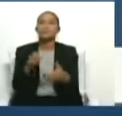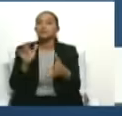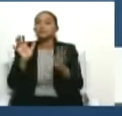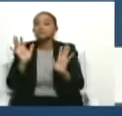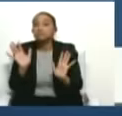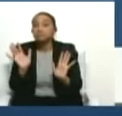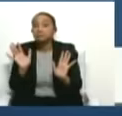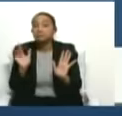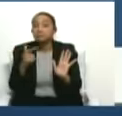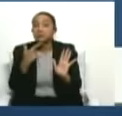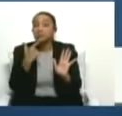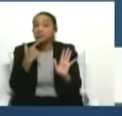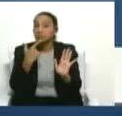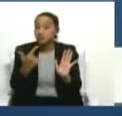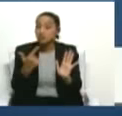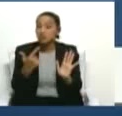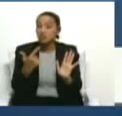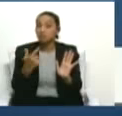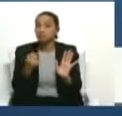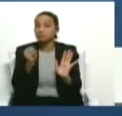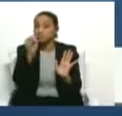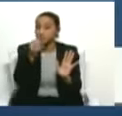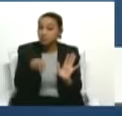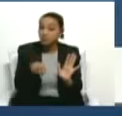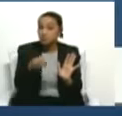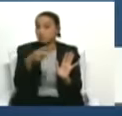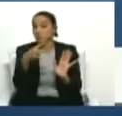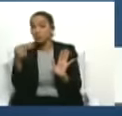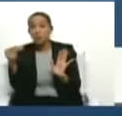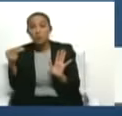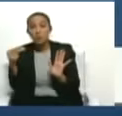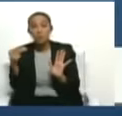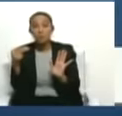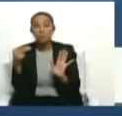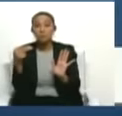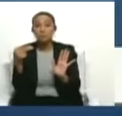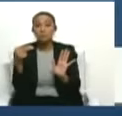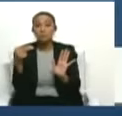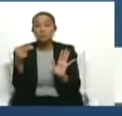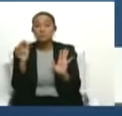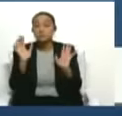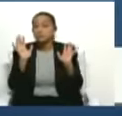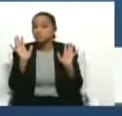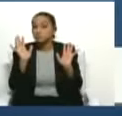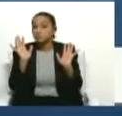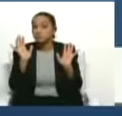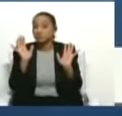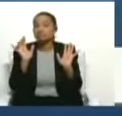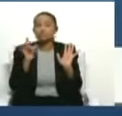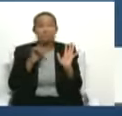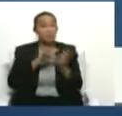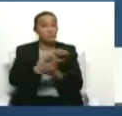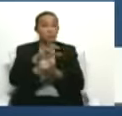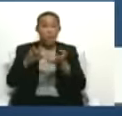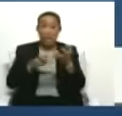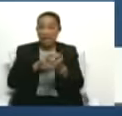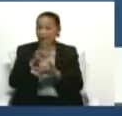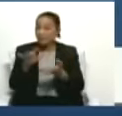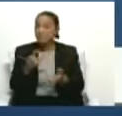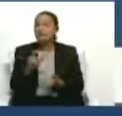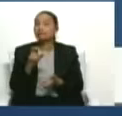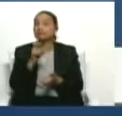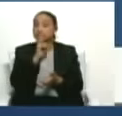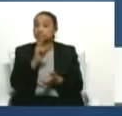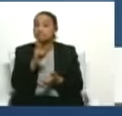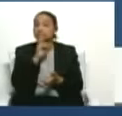haya existido en este caso la cualidad brutal y terrible que condenamos y que no aceptamos